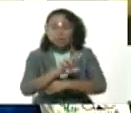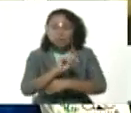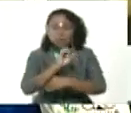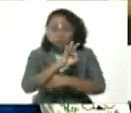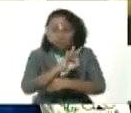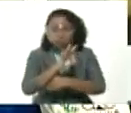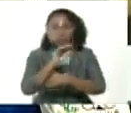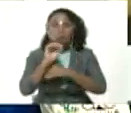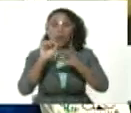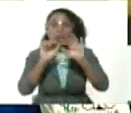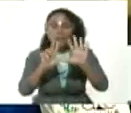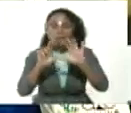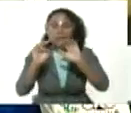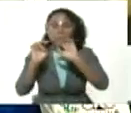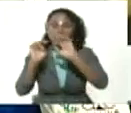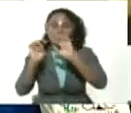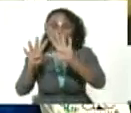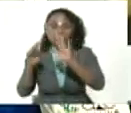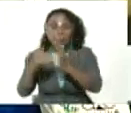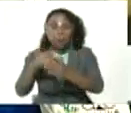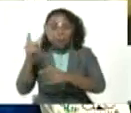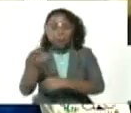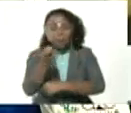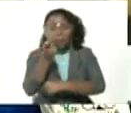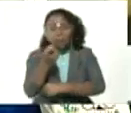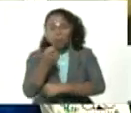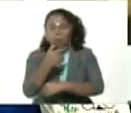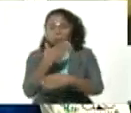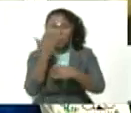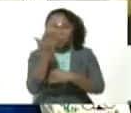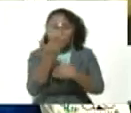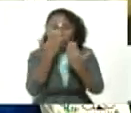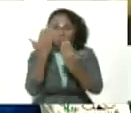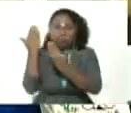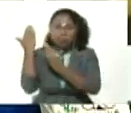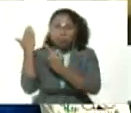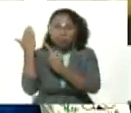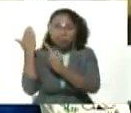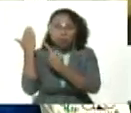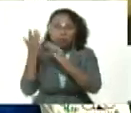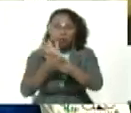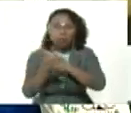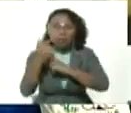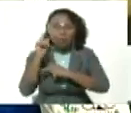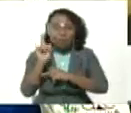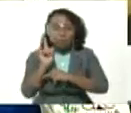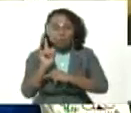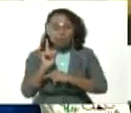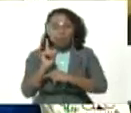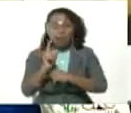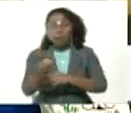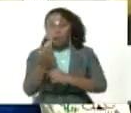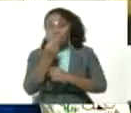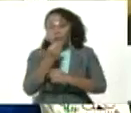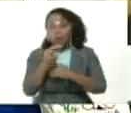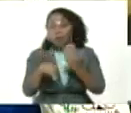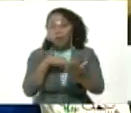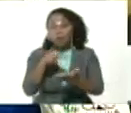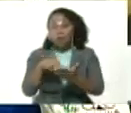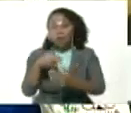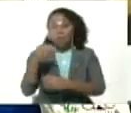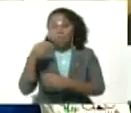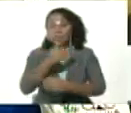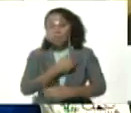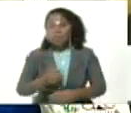4.389.000 quintales de grano, ese grano hermoso que usted ve allí. El consumo nacional, presidente, que nos ubica entre